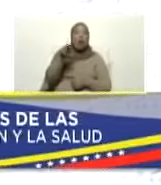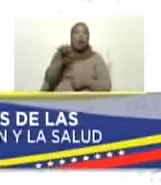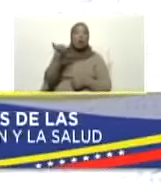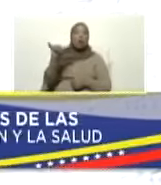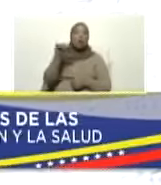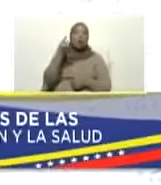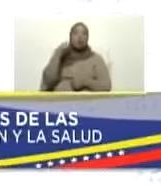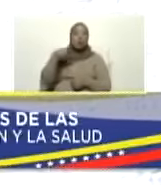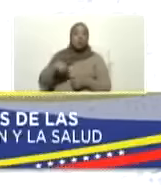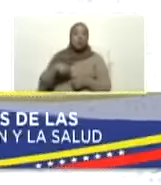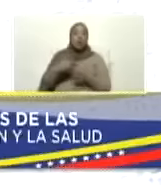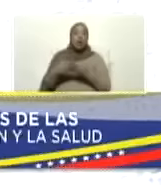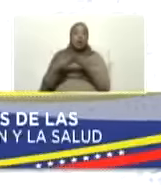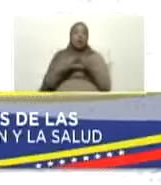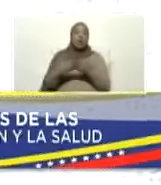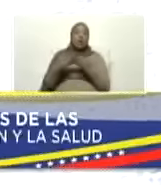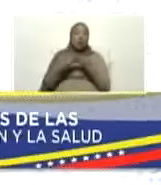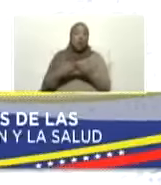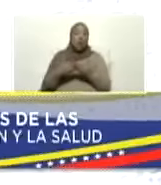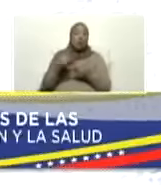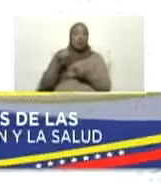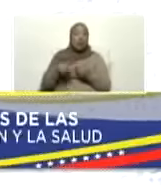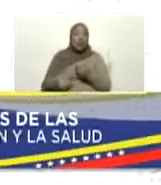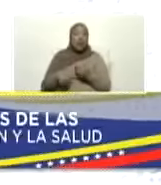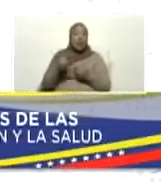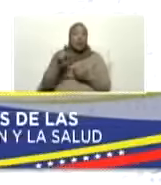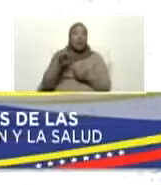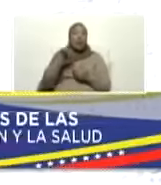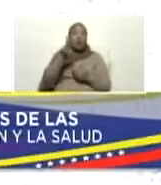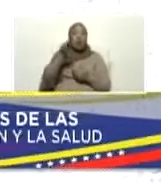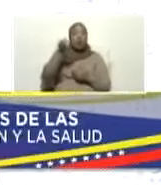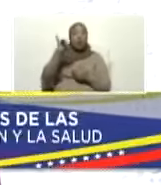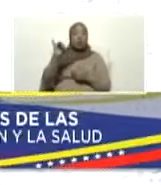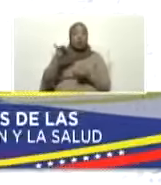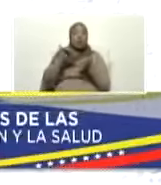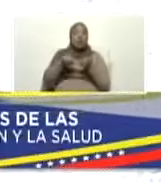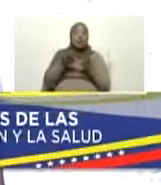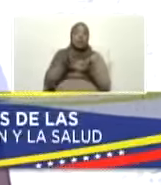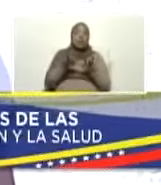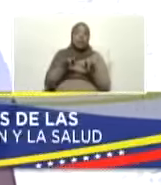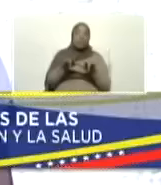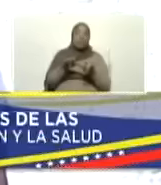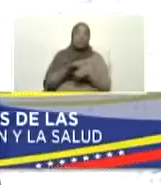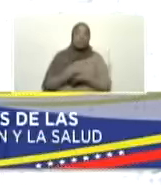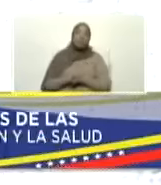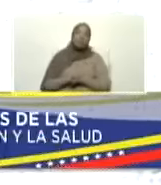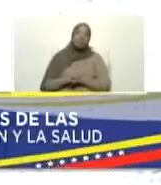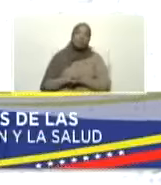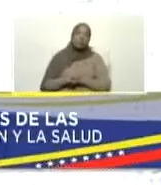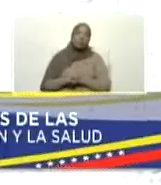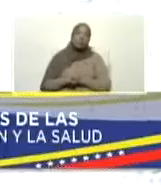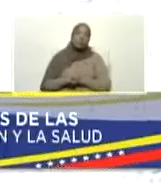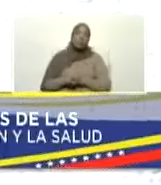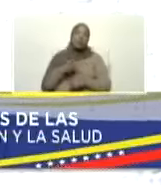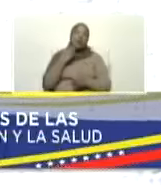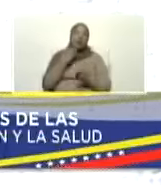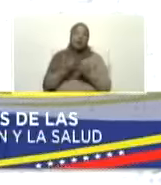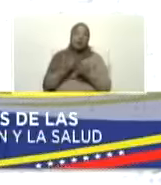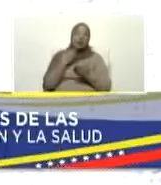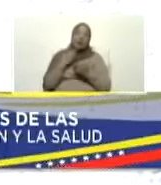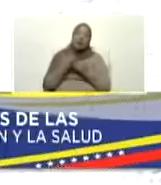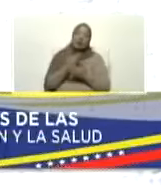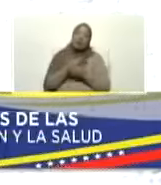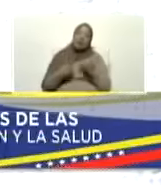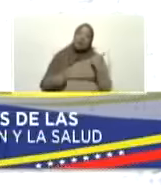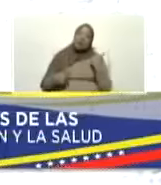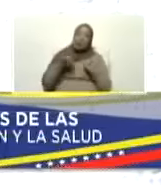Tamatica Unefa Ecu Teribuya, Aguajabara Teribu Ingeniería de Sistema. Muchas gracias, señor presidente, por esta